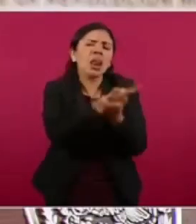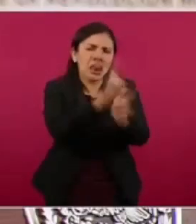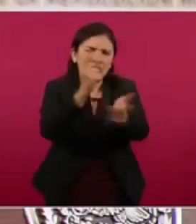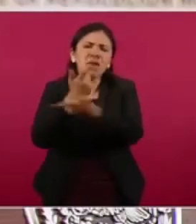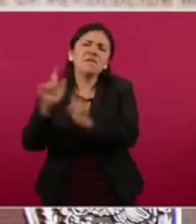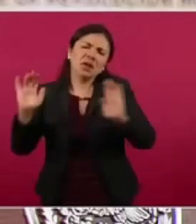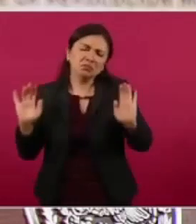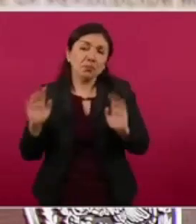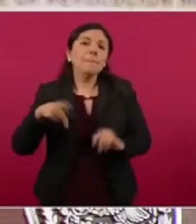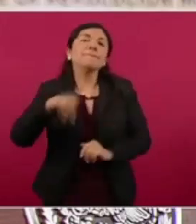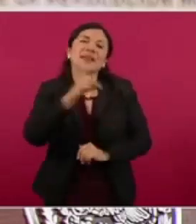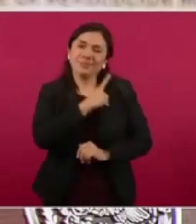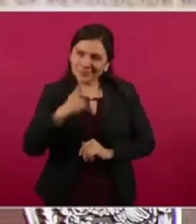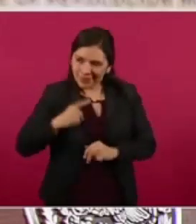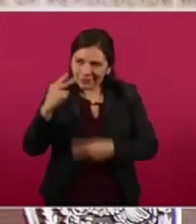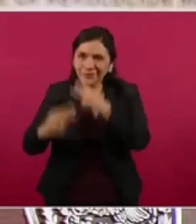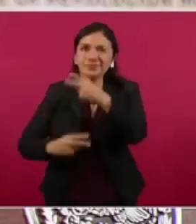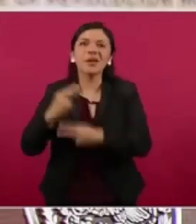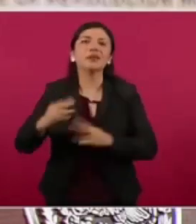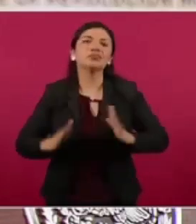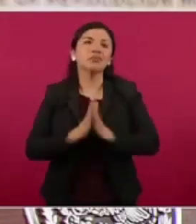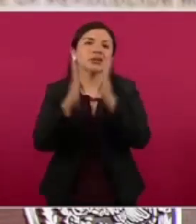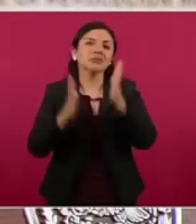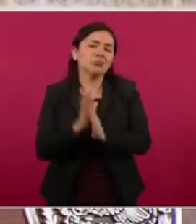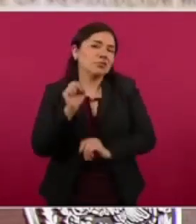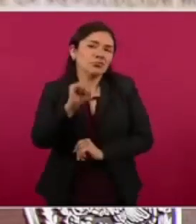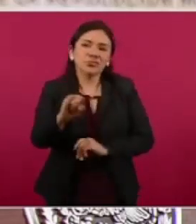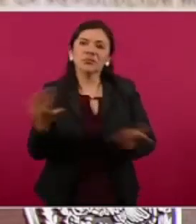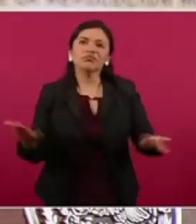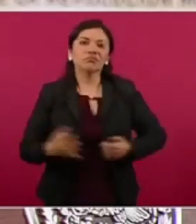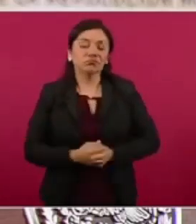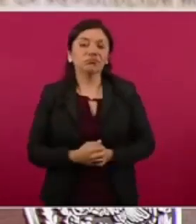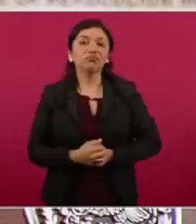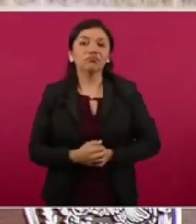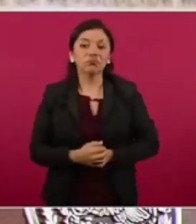pero hay que participar. Hay que